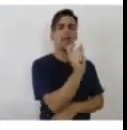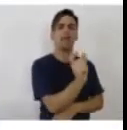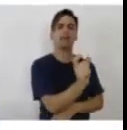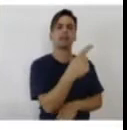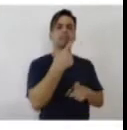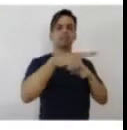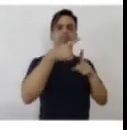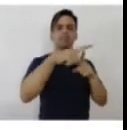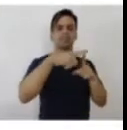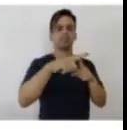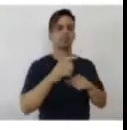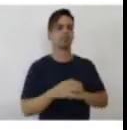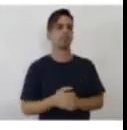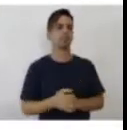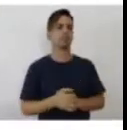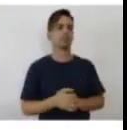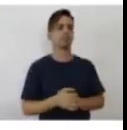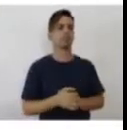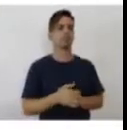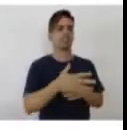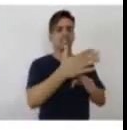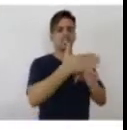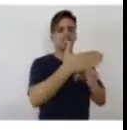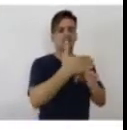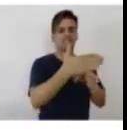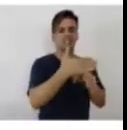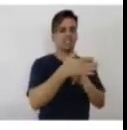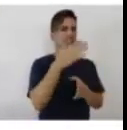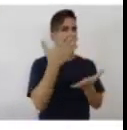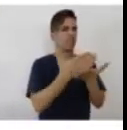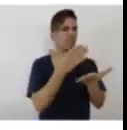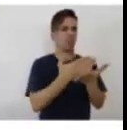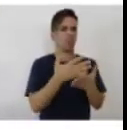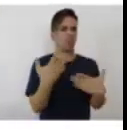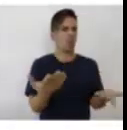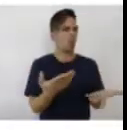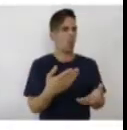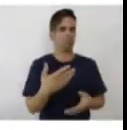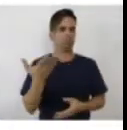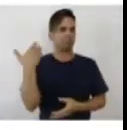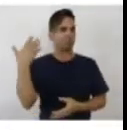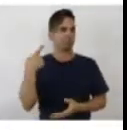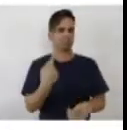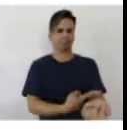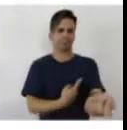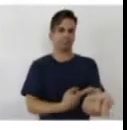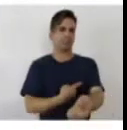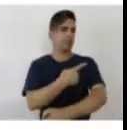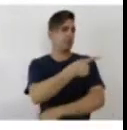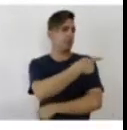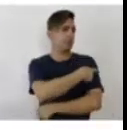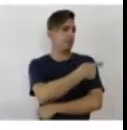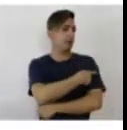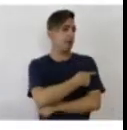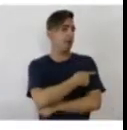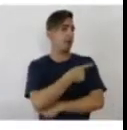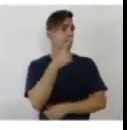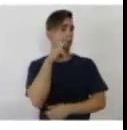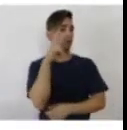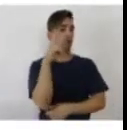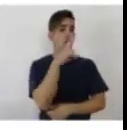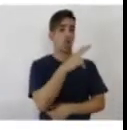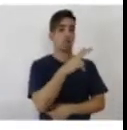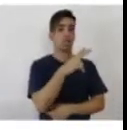Las desigualdades se estudian desde la escuela primaria, cuando le presentamos a los